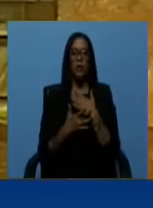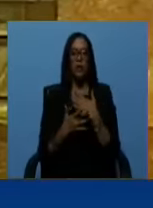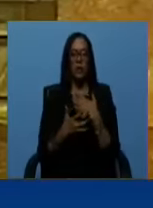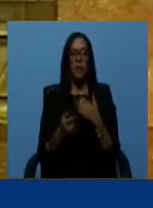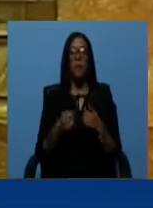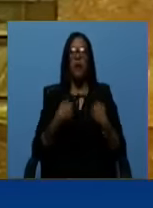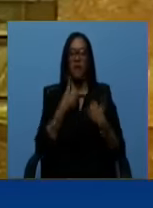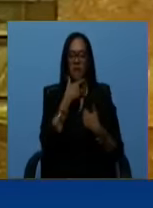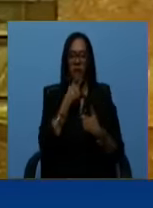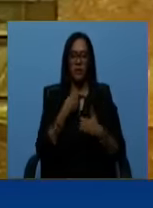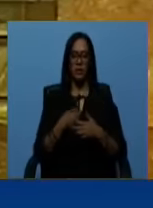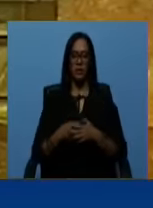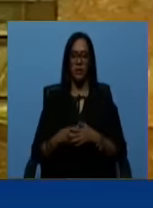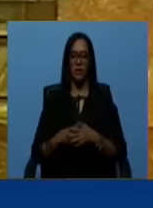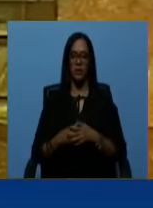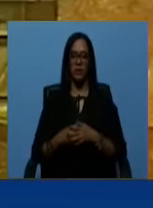fácil.